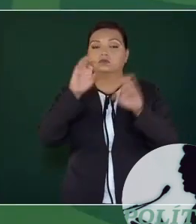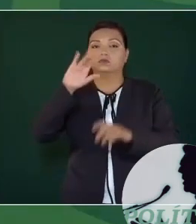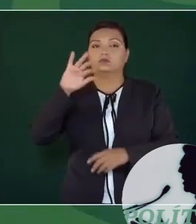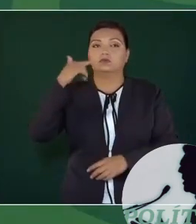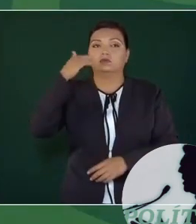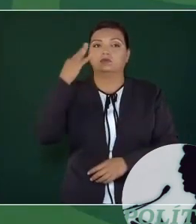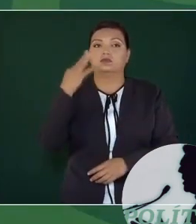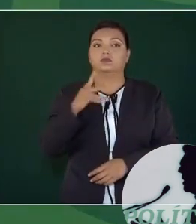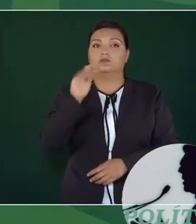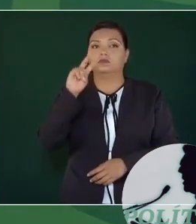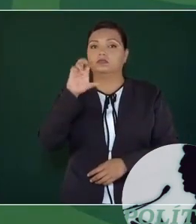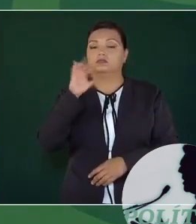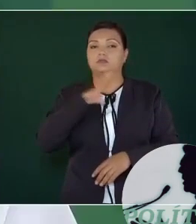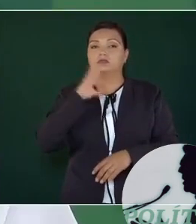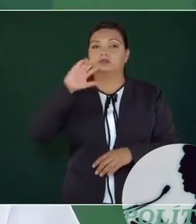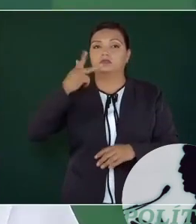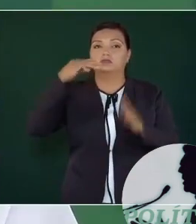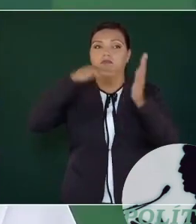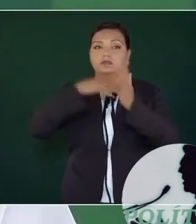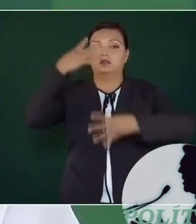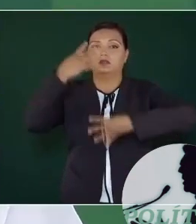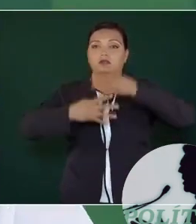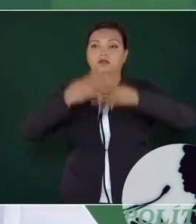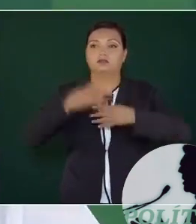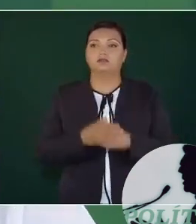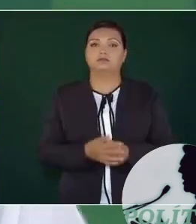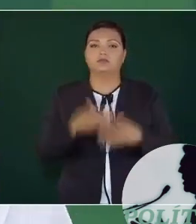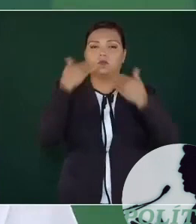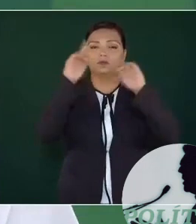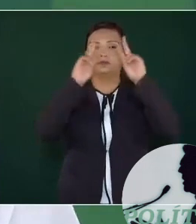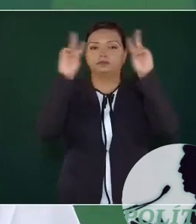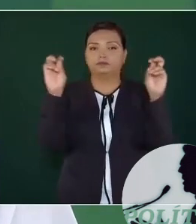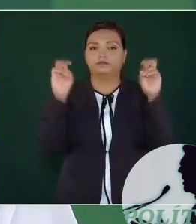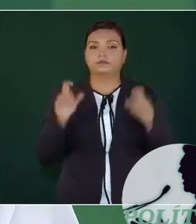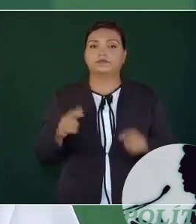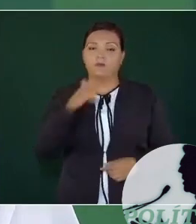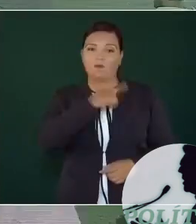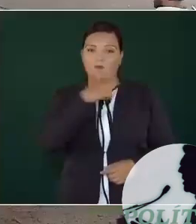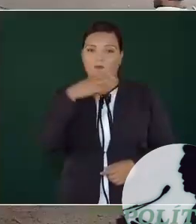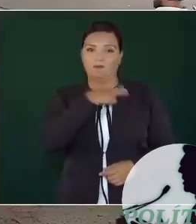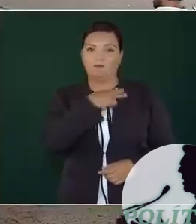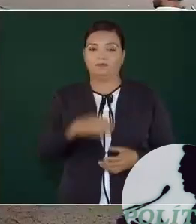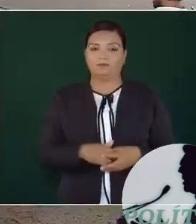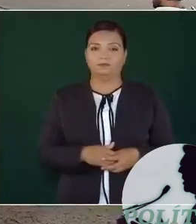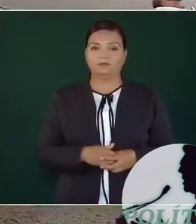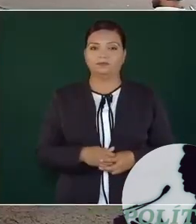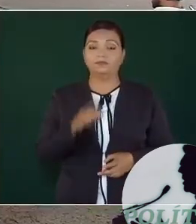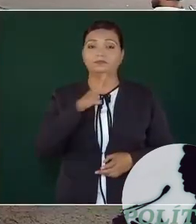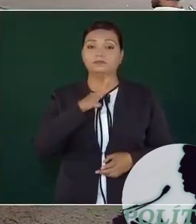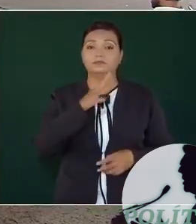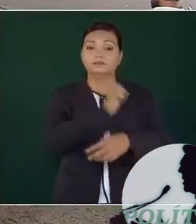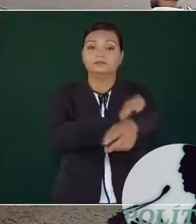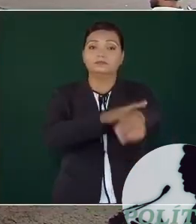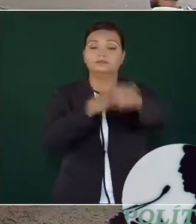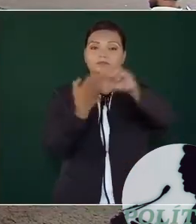14,853 y operativos 13,014. En lo que se refiere a la Guardia Nacional, hay una